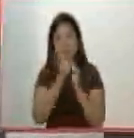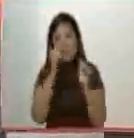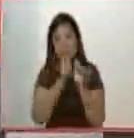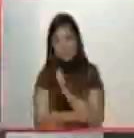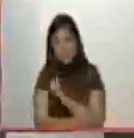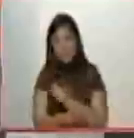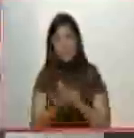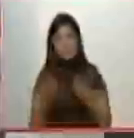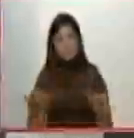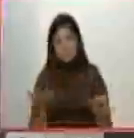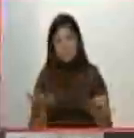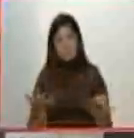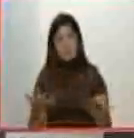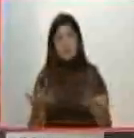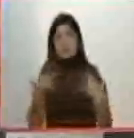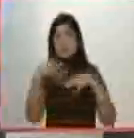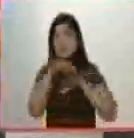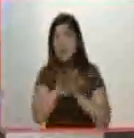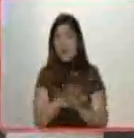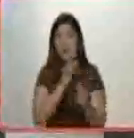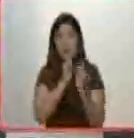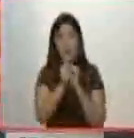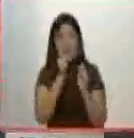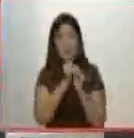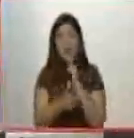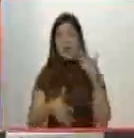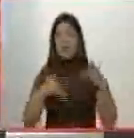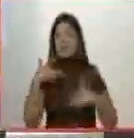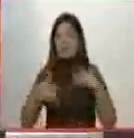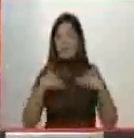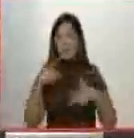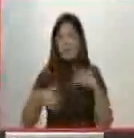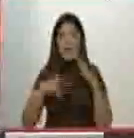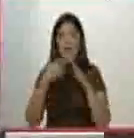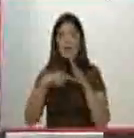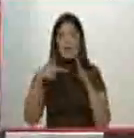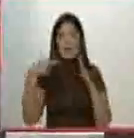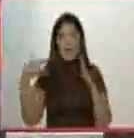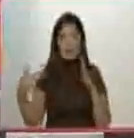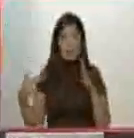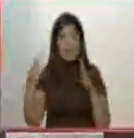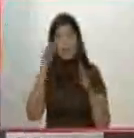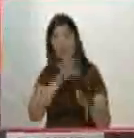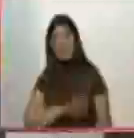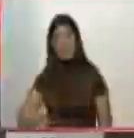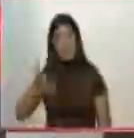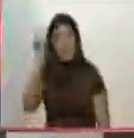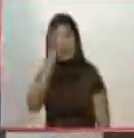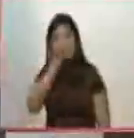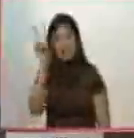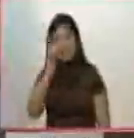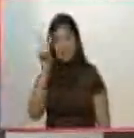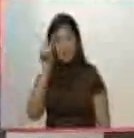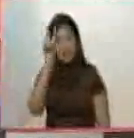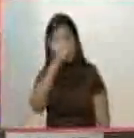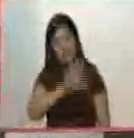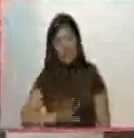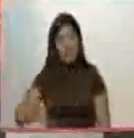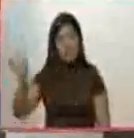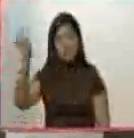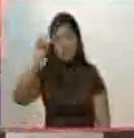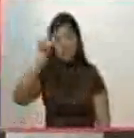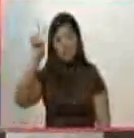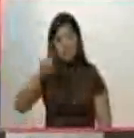que, bueno, se masificara el deporte, la actividad física y la recreación en todo el pueblo venezolano, en todo el territorio nacional.